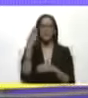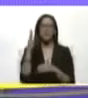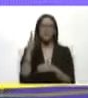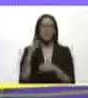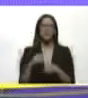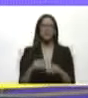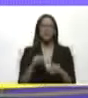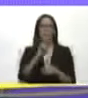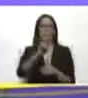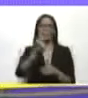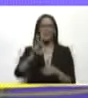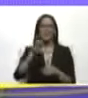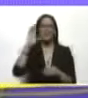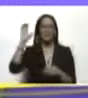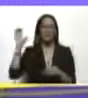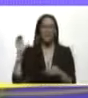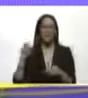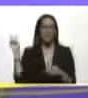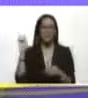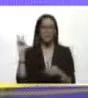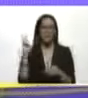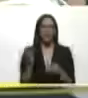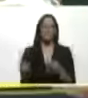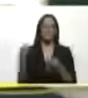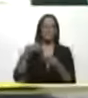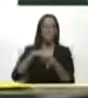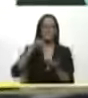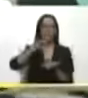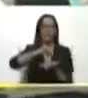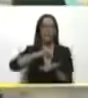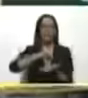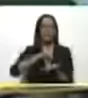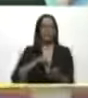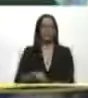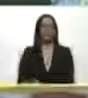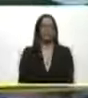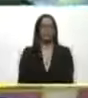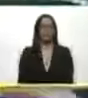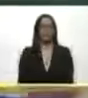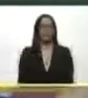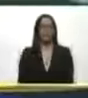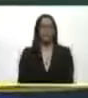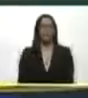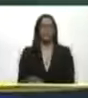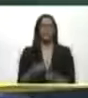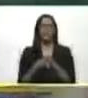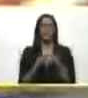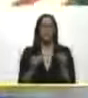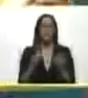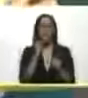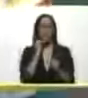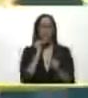23 estados del país más en la capital para todos los jóvenes